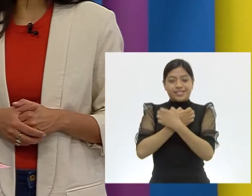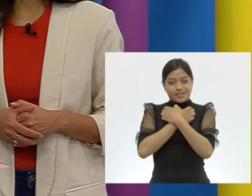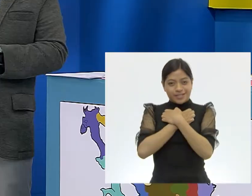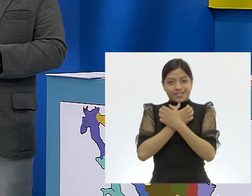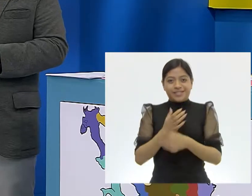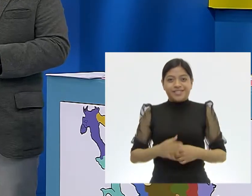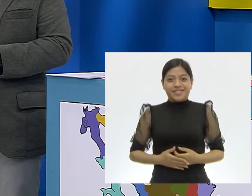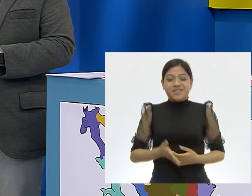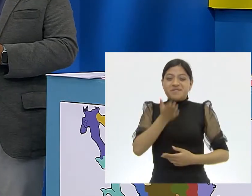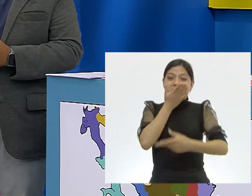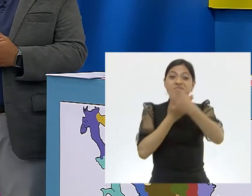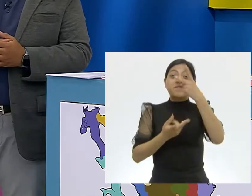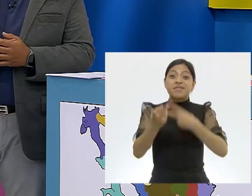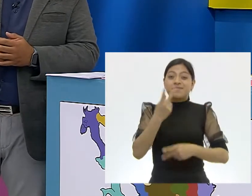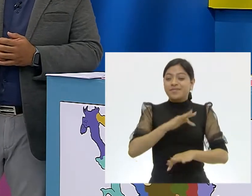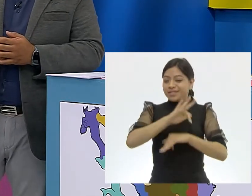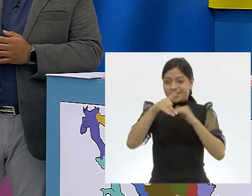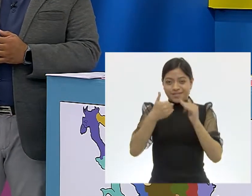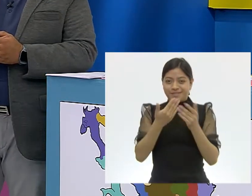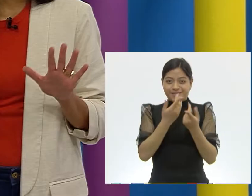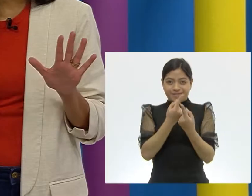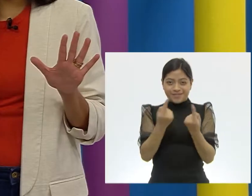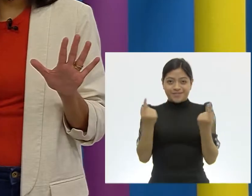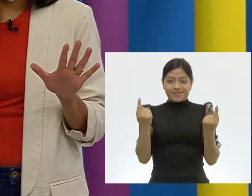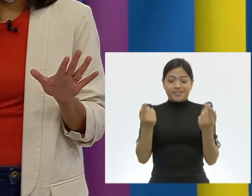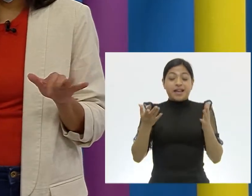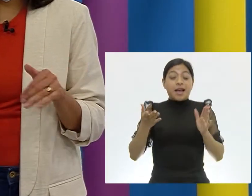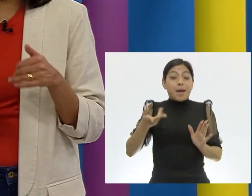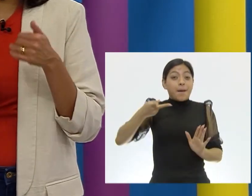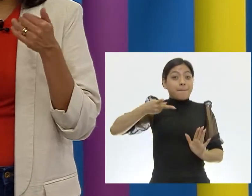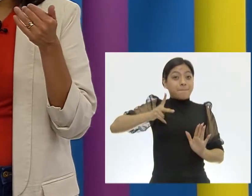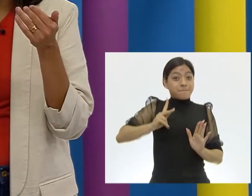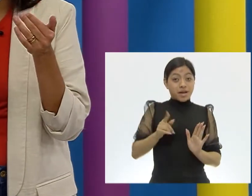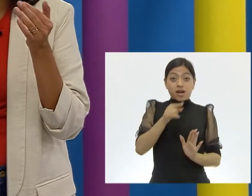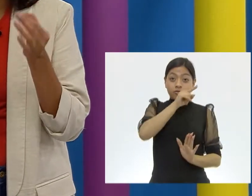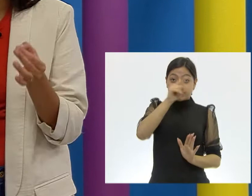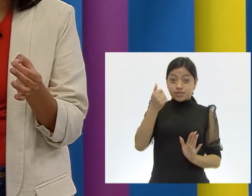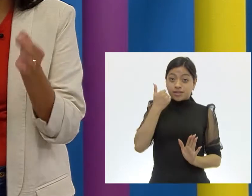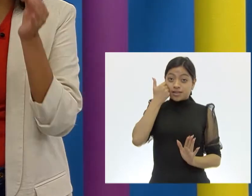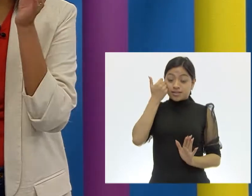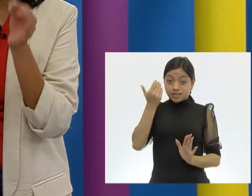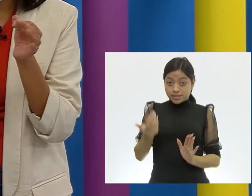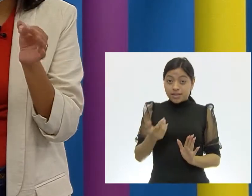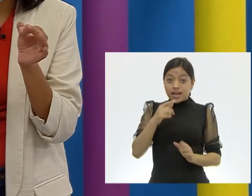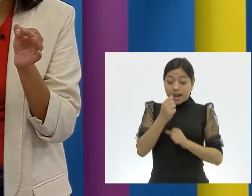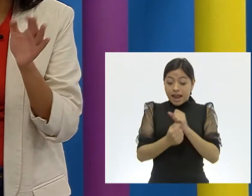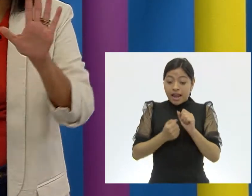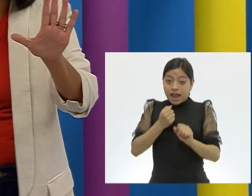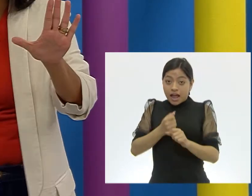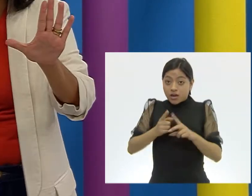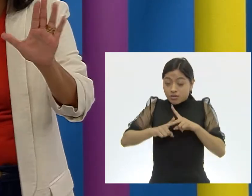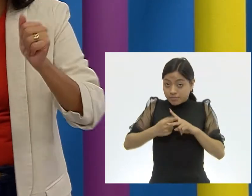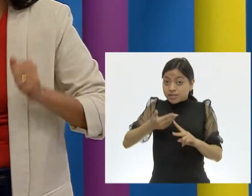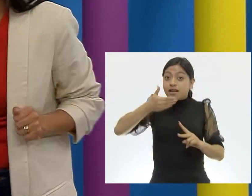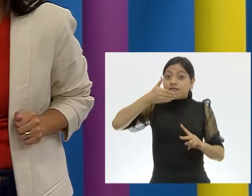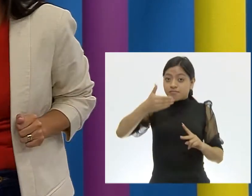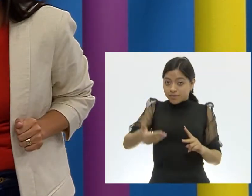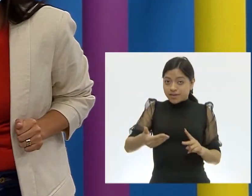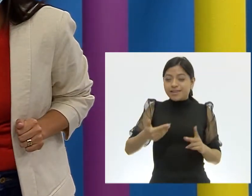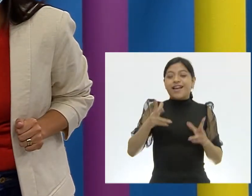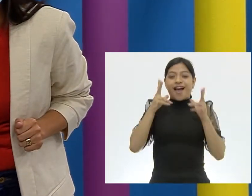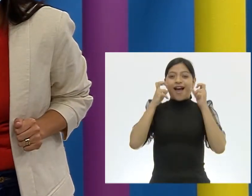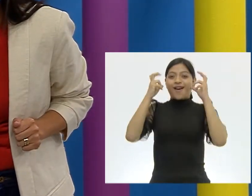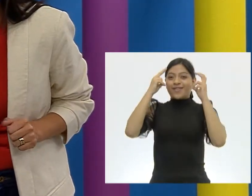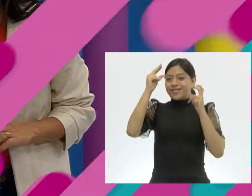es, bienvenidos a todos. Exacto. Pero para poder empezar este año con el pie derecho, vámonos